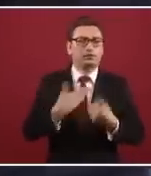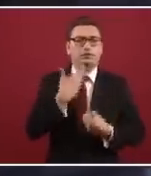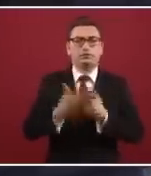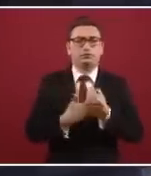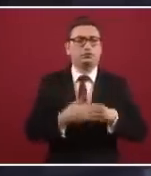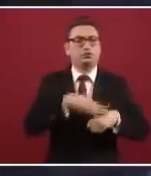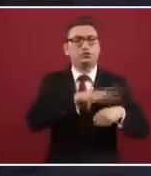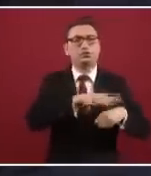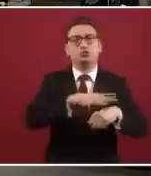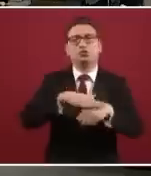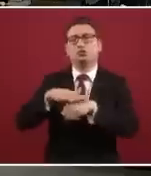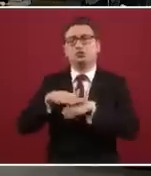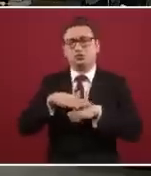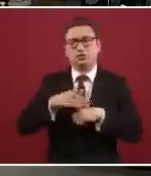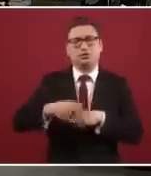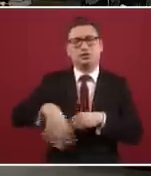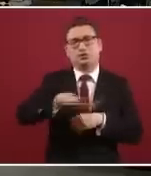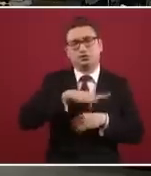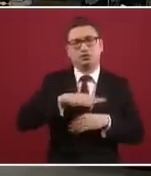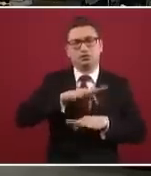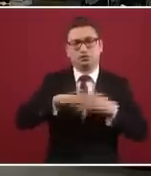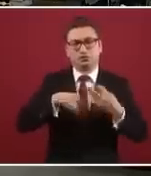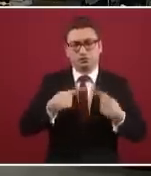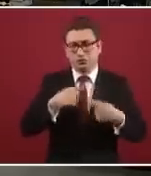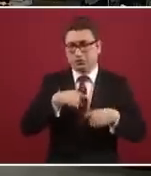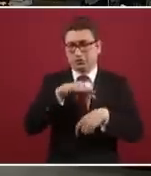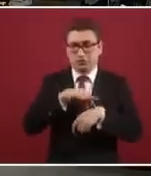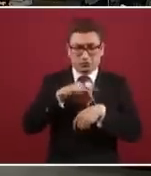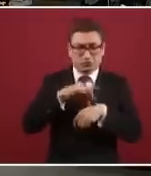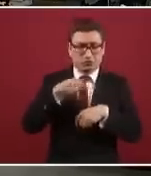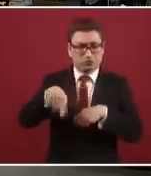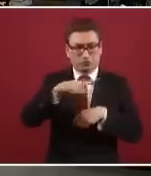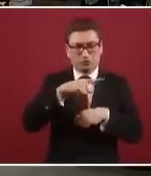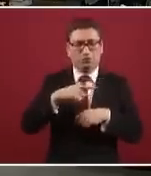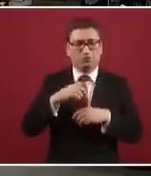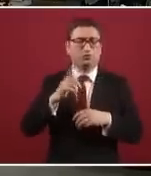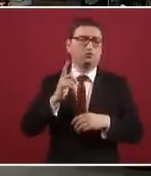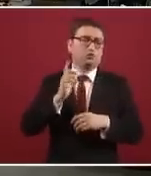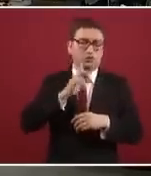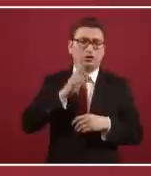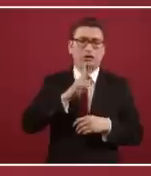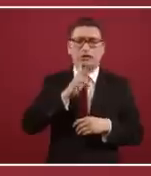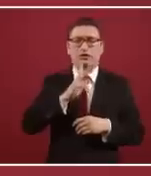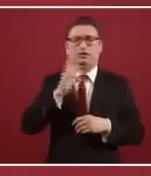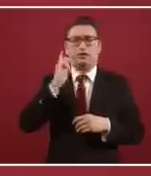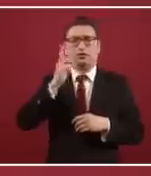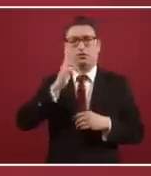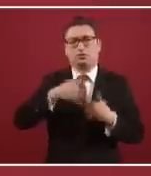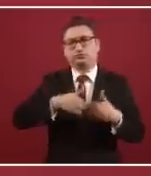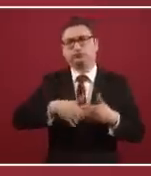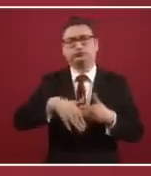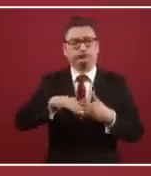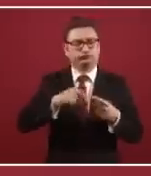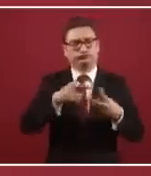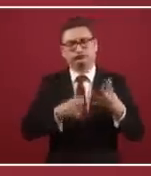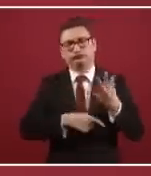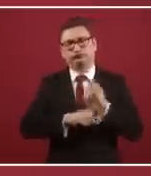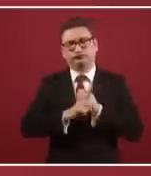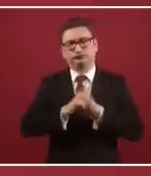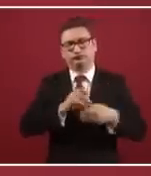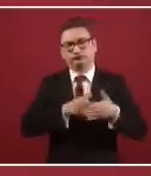de los médicos, y en efecto resolver todos estos